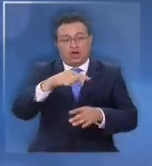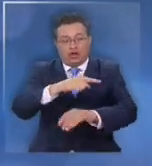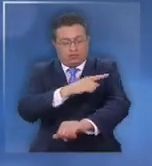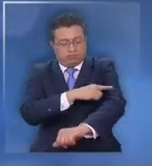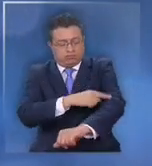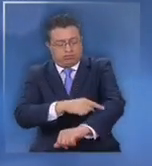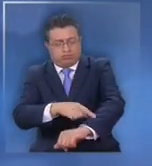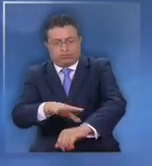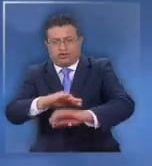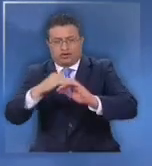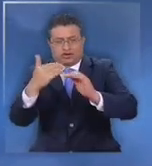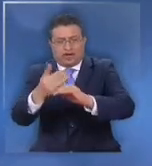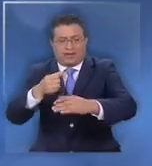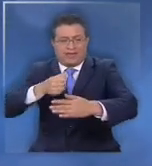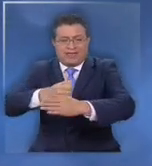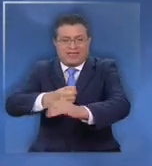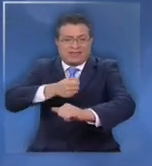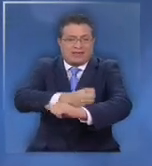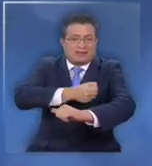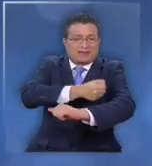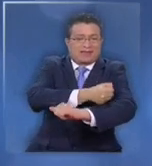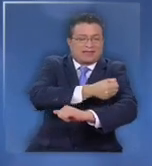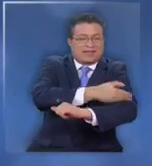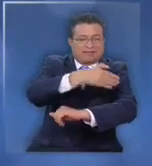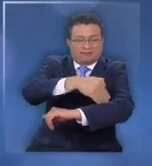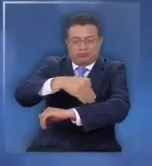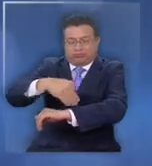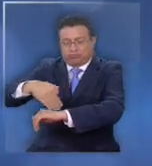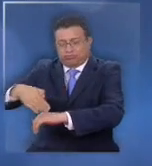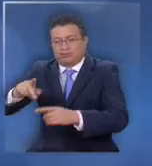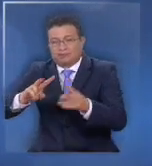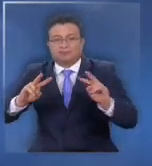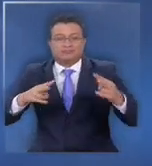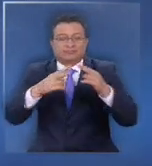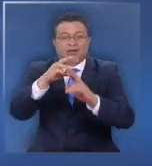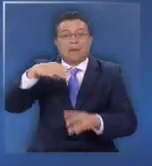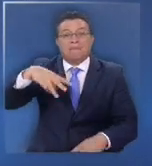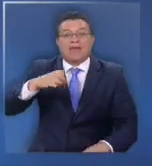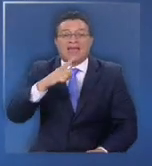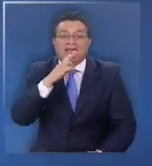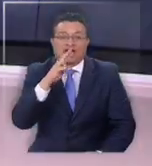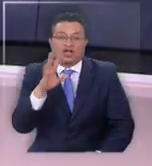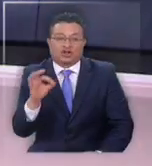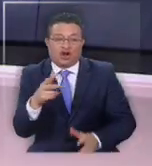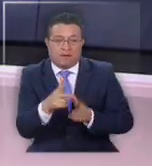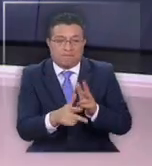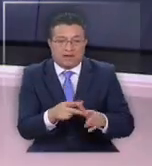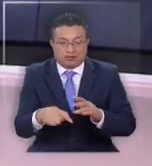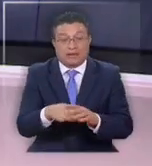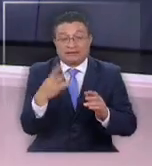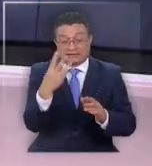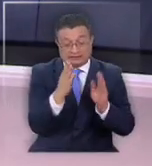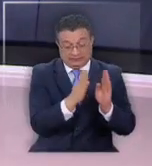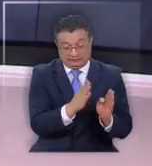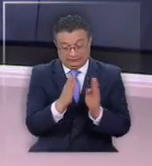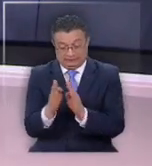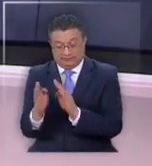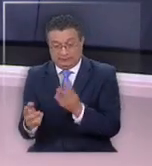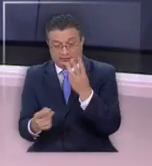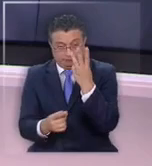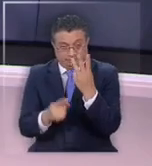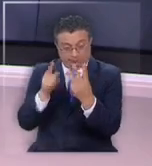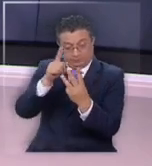bien informamos al principio de lo que fue la reconstrucción de metros y han haber tres fases tres etapas de la estación es la primera